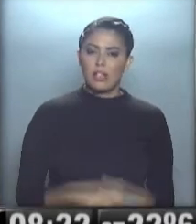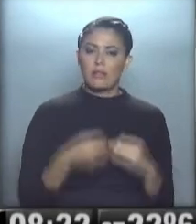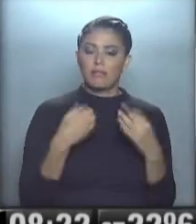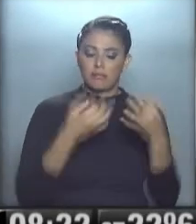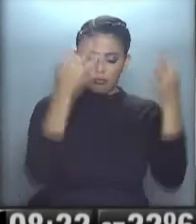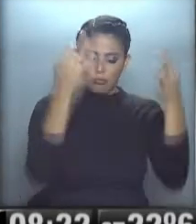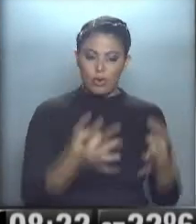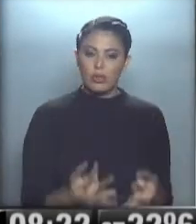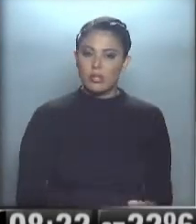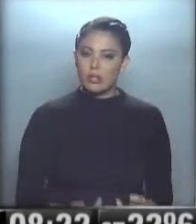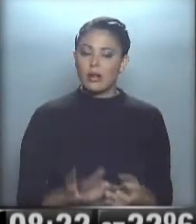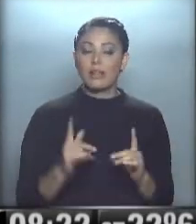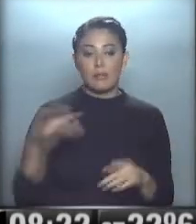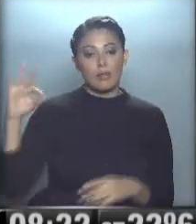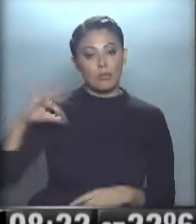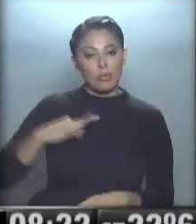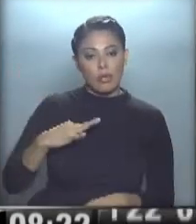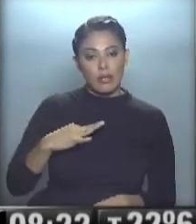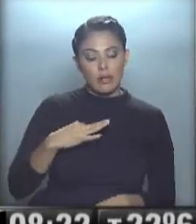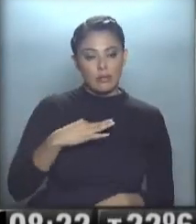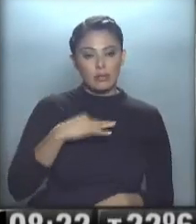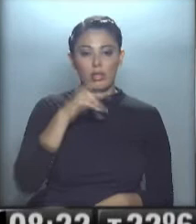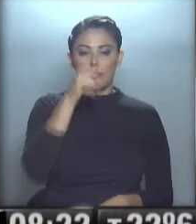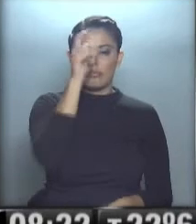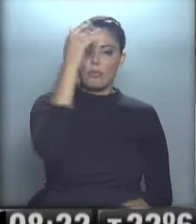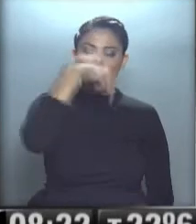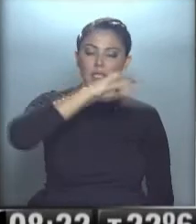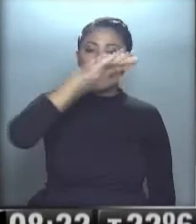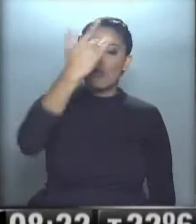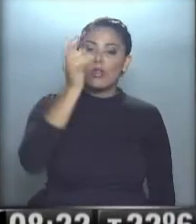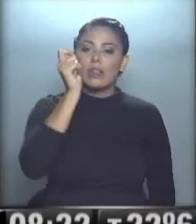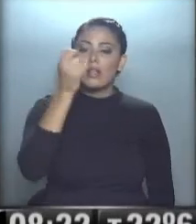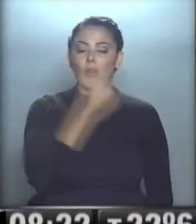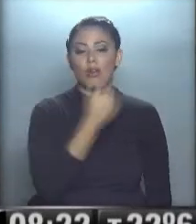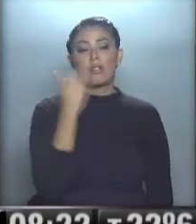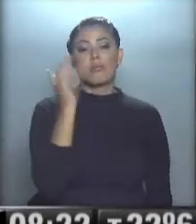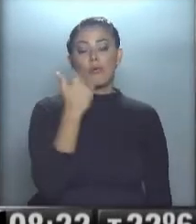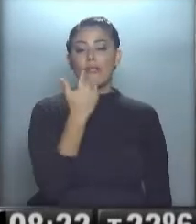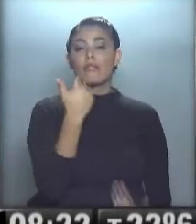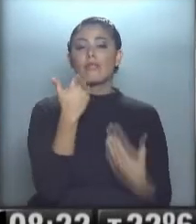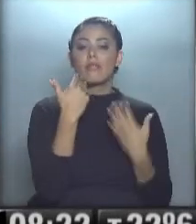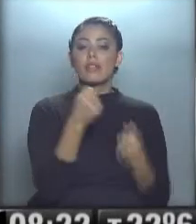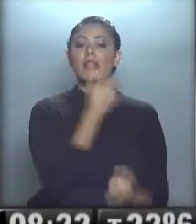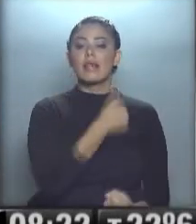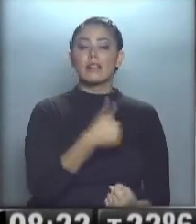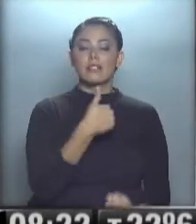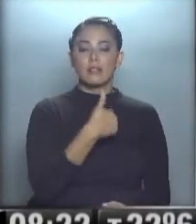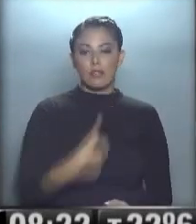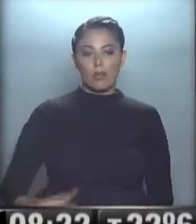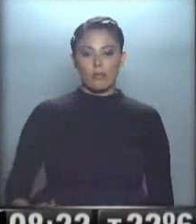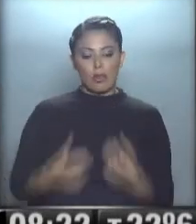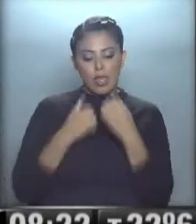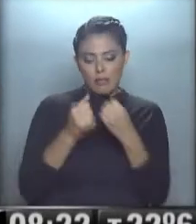moral, su bolsillo, su presente y su futuro, es un gobierno que defienda los intereses de su pueblo. Por